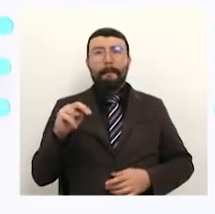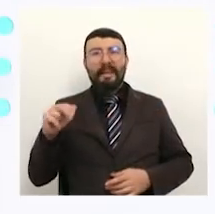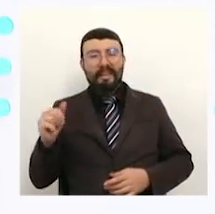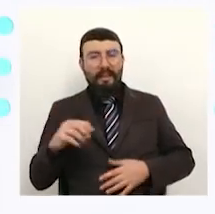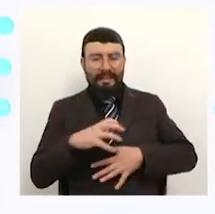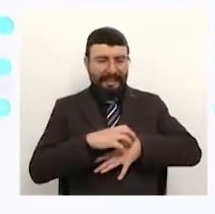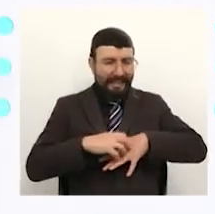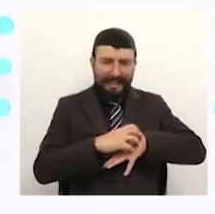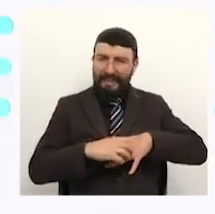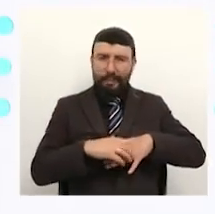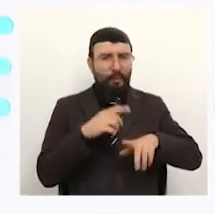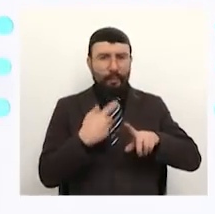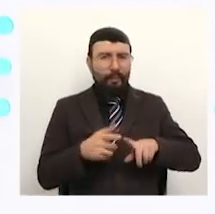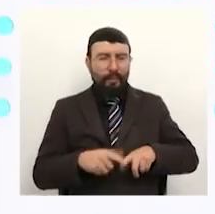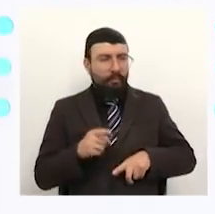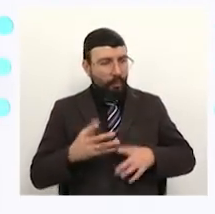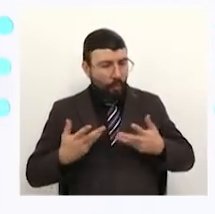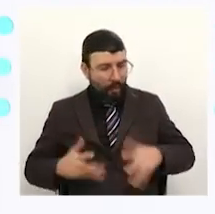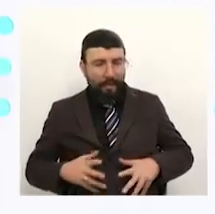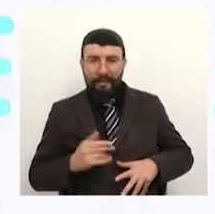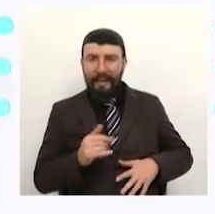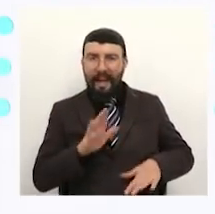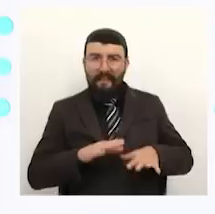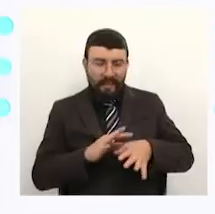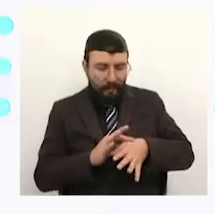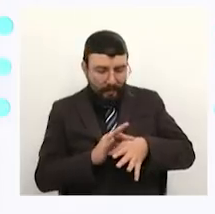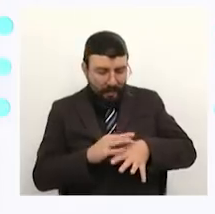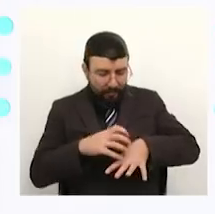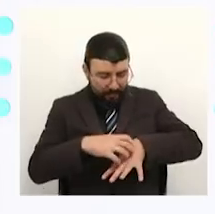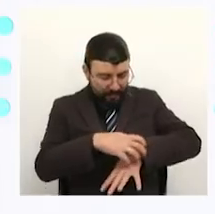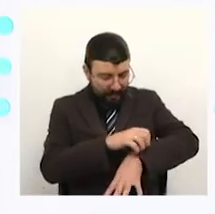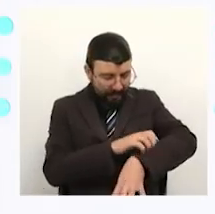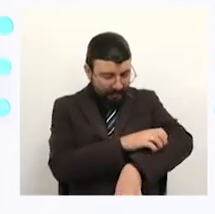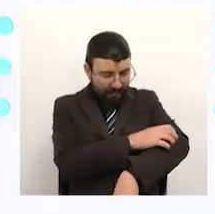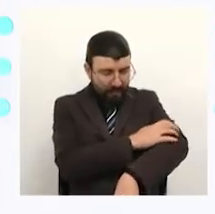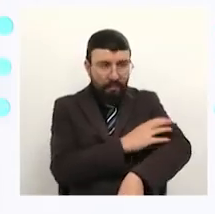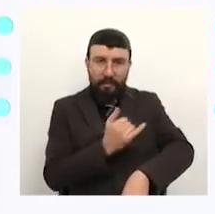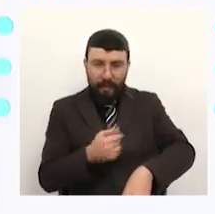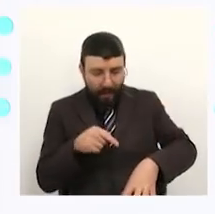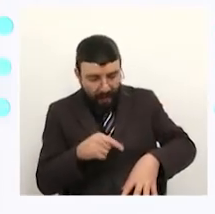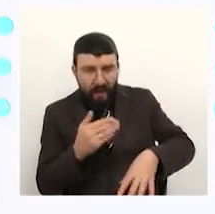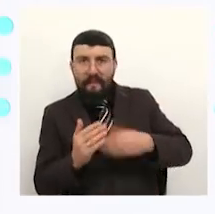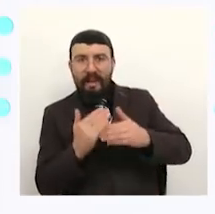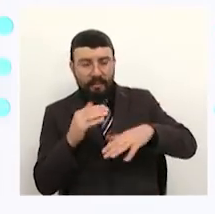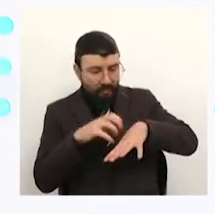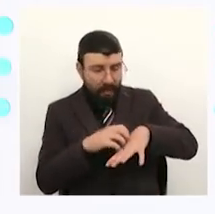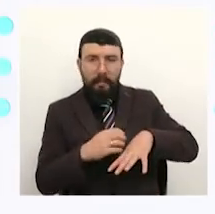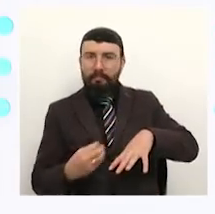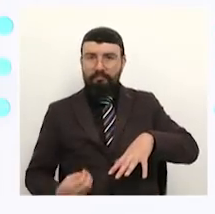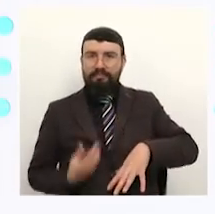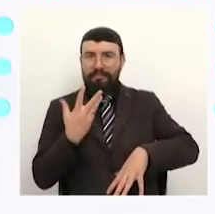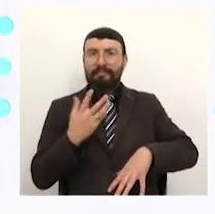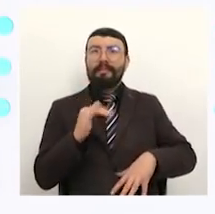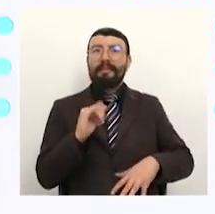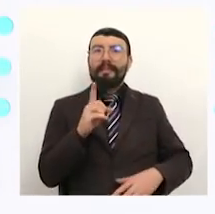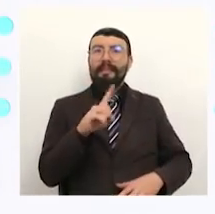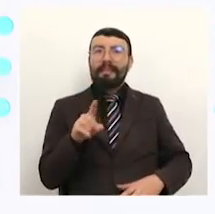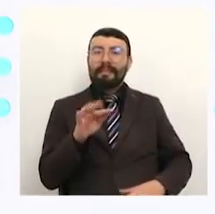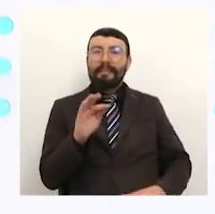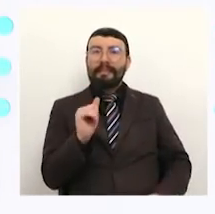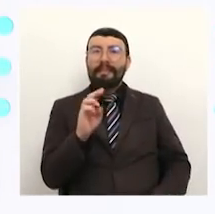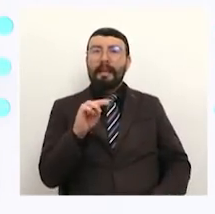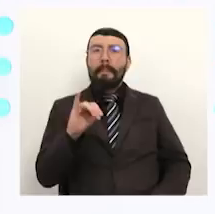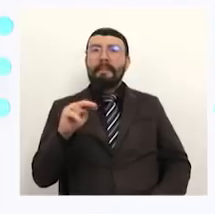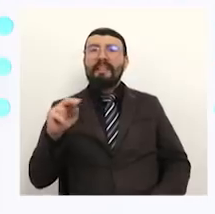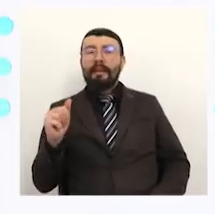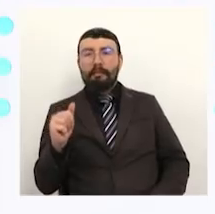en cualquier cosa pues queda digamos en la piel es lo más usual y lo más común y que la gente lo identifica fácilmente se libera histamina y muchos